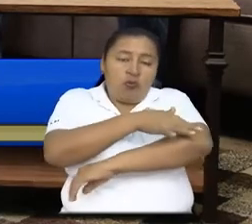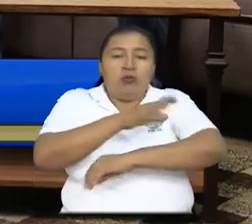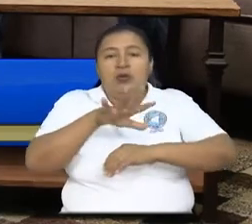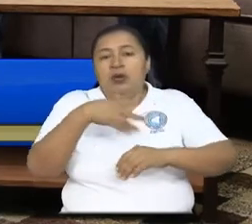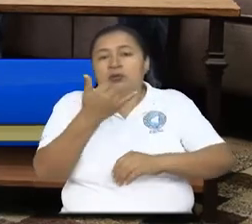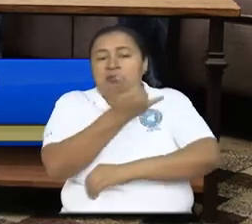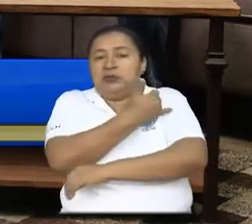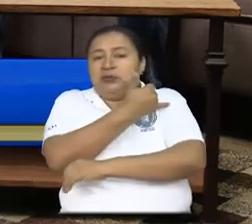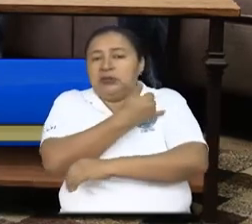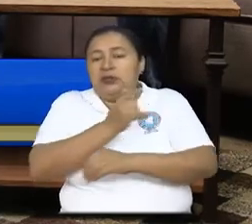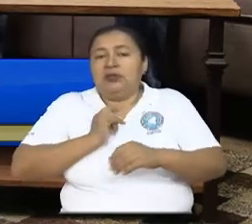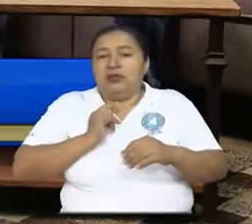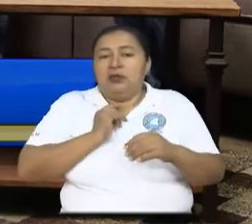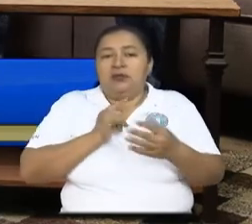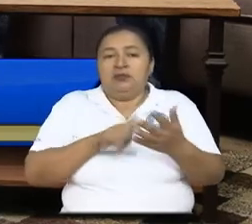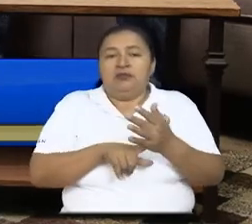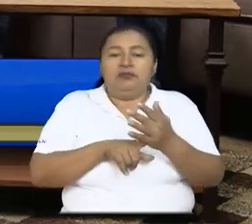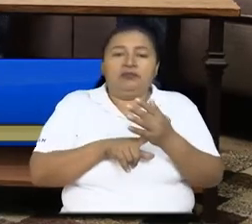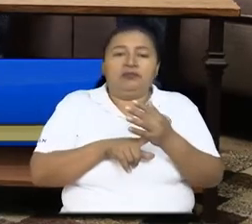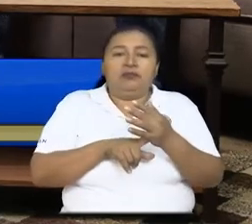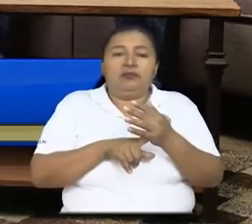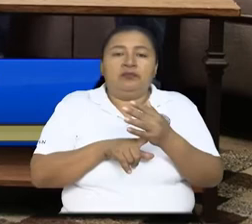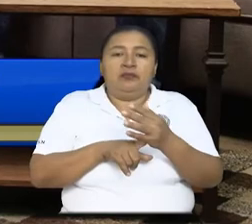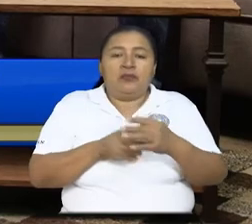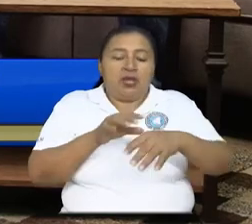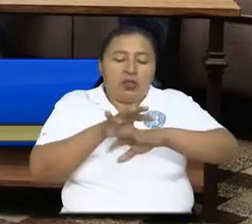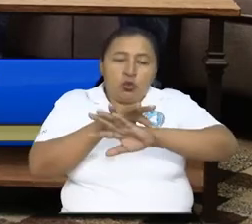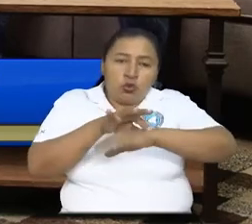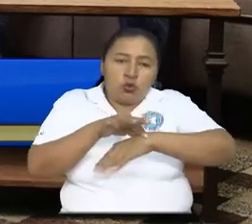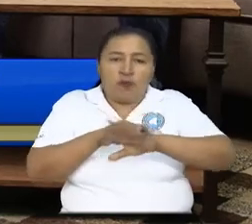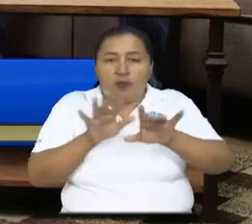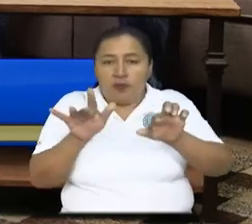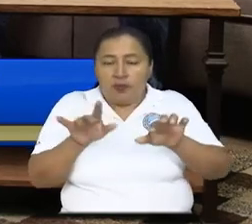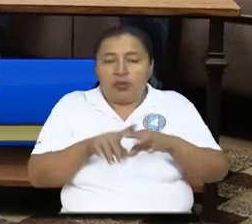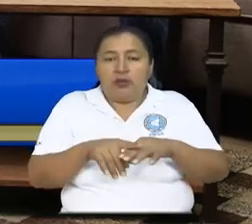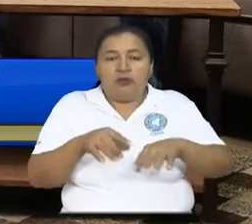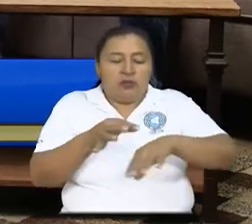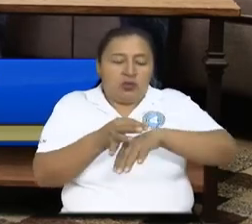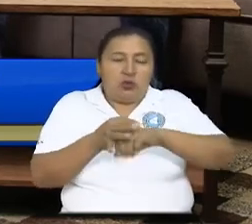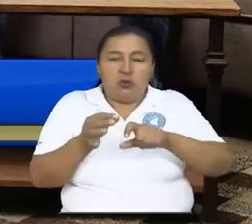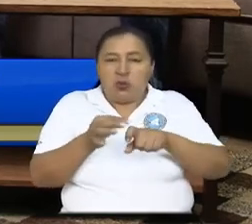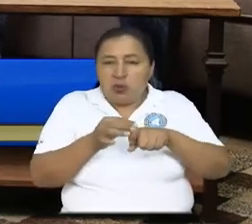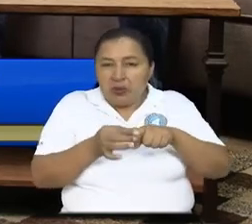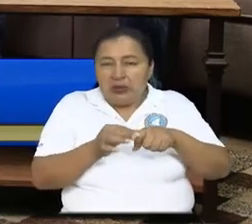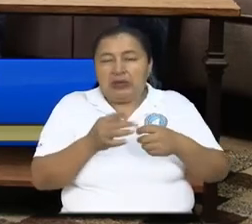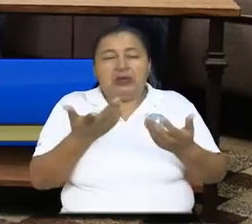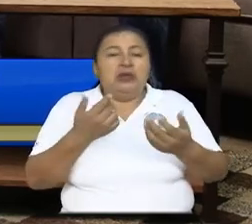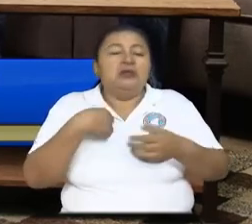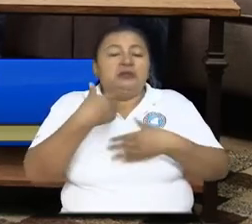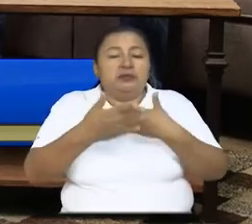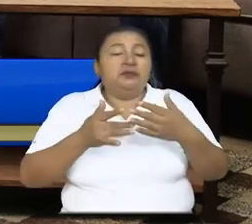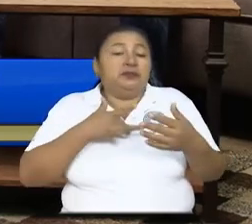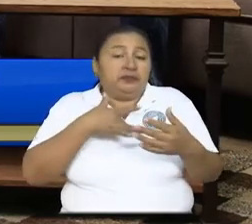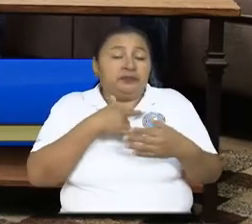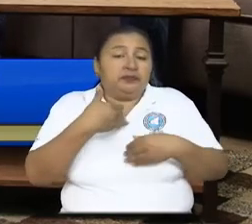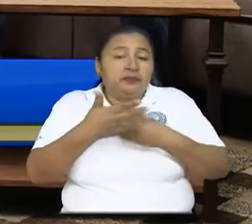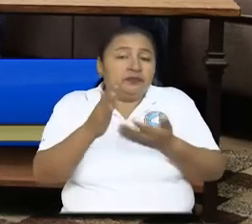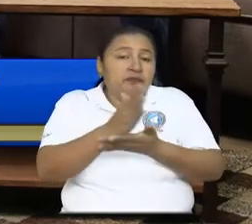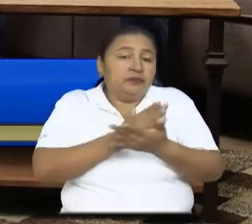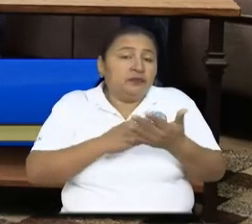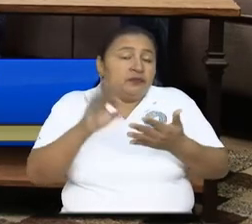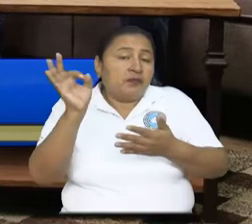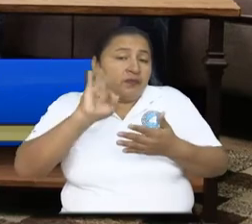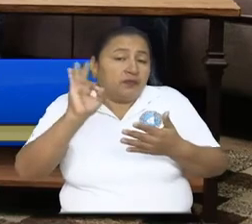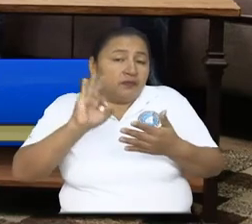hospitales que tienen especialistas en tobillo y rodilla y entonces necesitamos nosotros de alguna manera